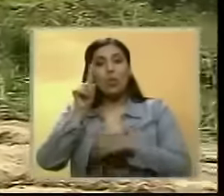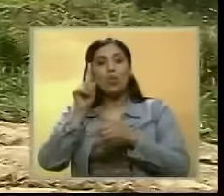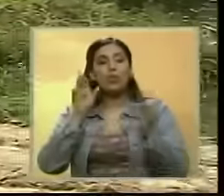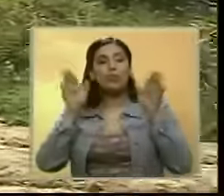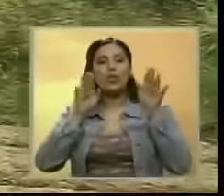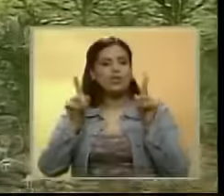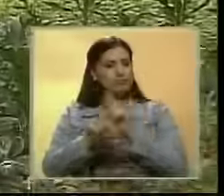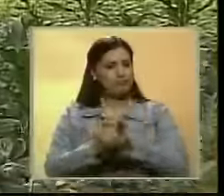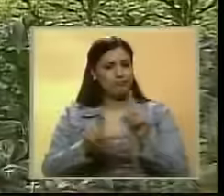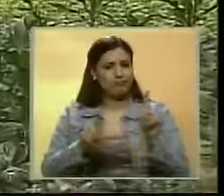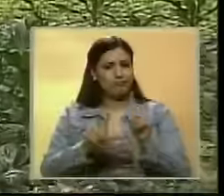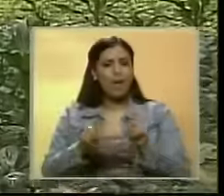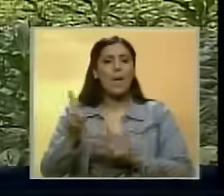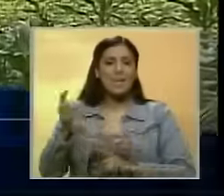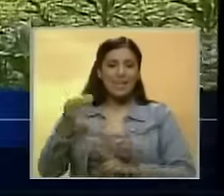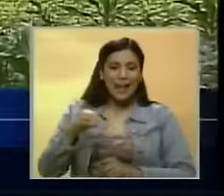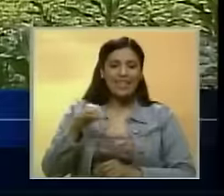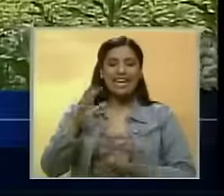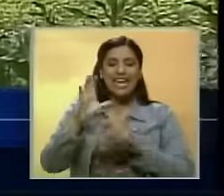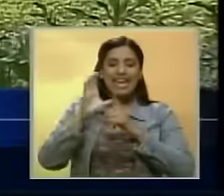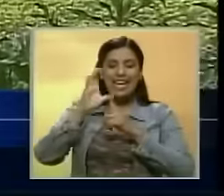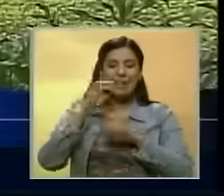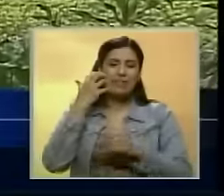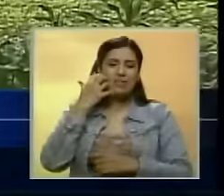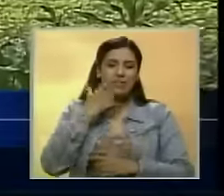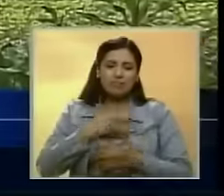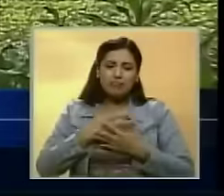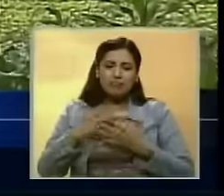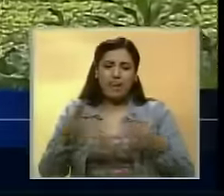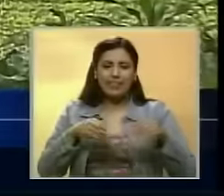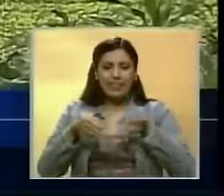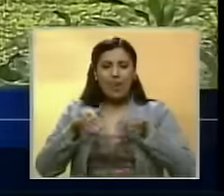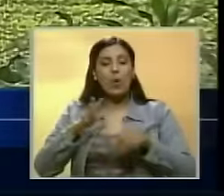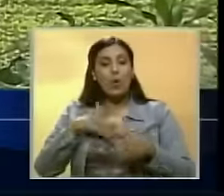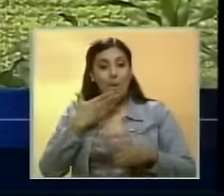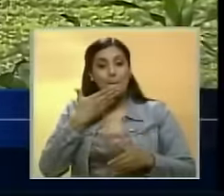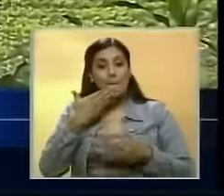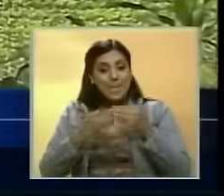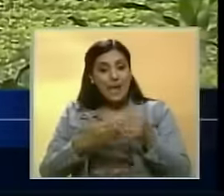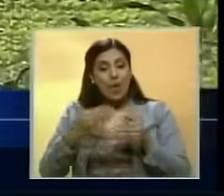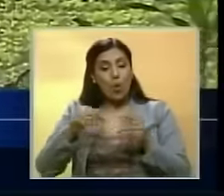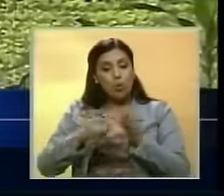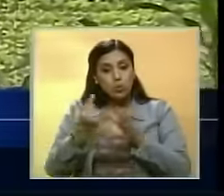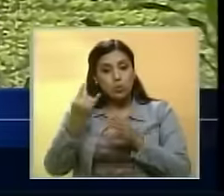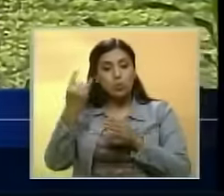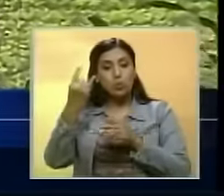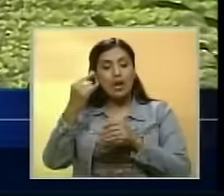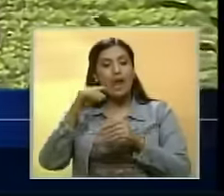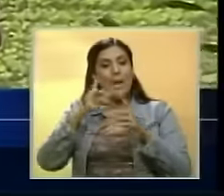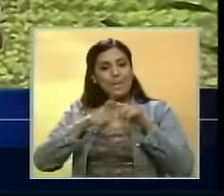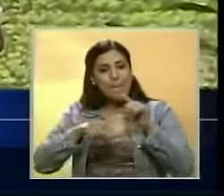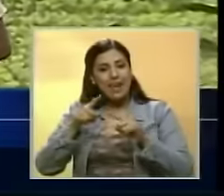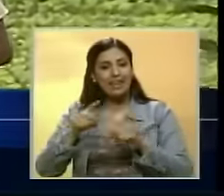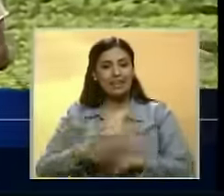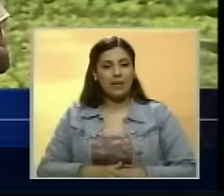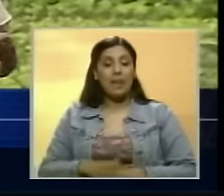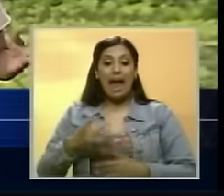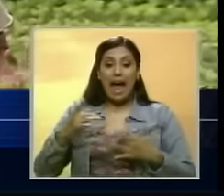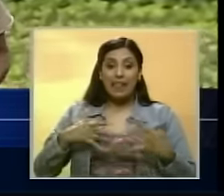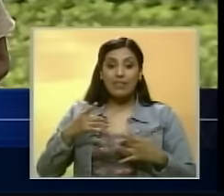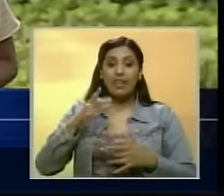turística del área metropolitana de Caracas el clima frío y la disponibilidad de terrenos también favorecen la siembra y cultivo de legumbres y hortalizas